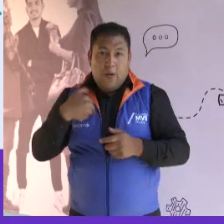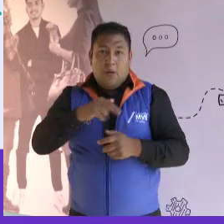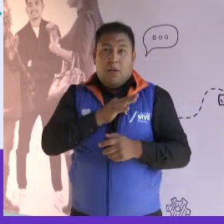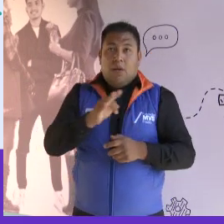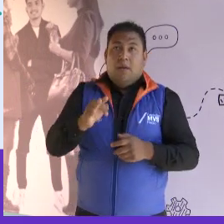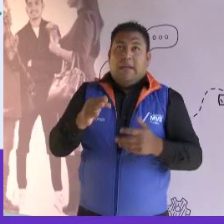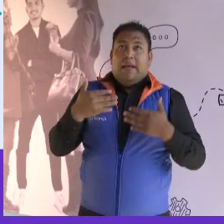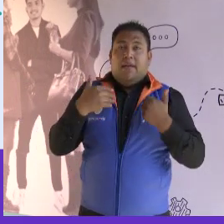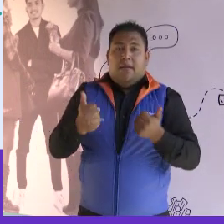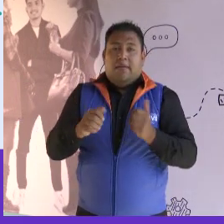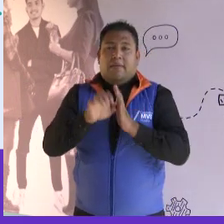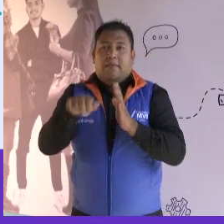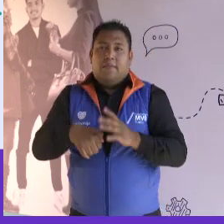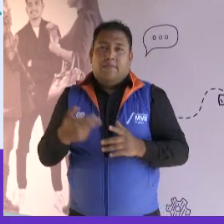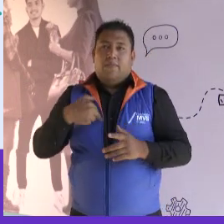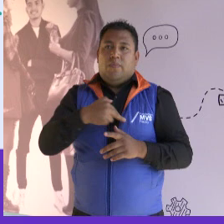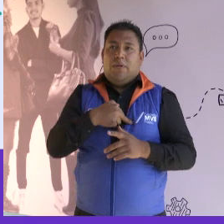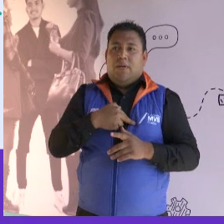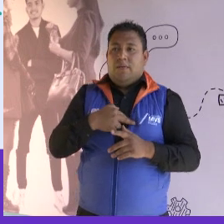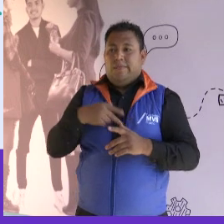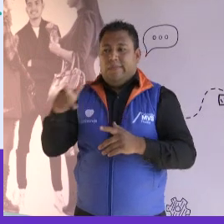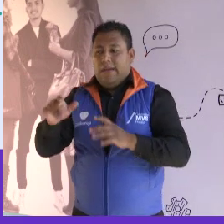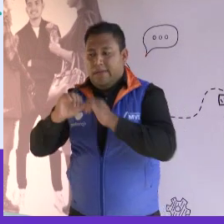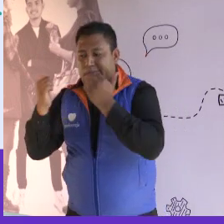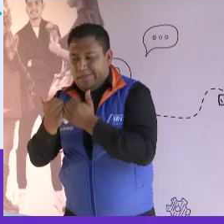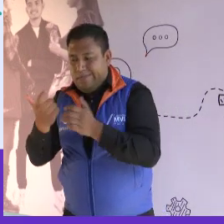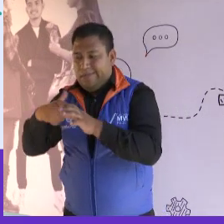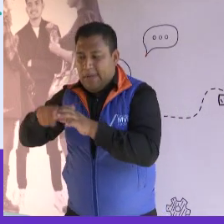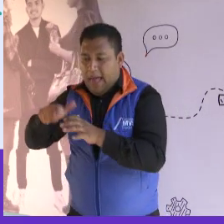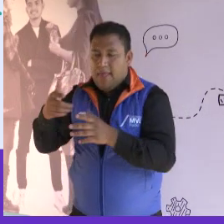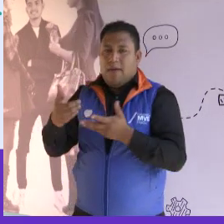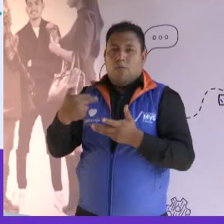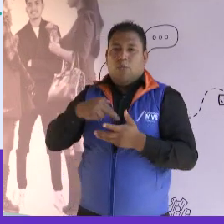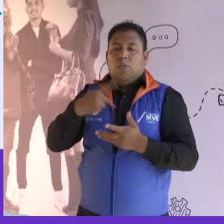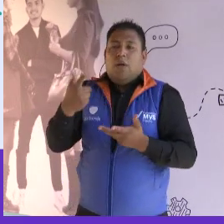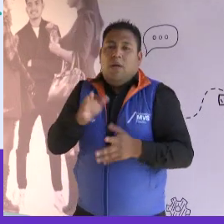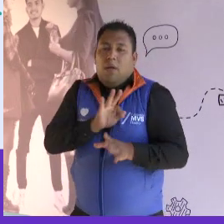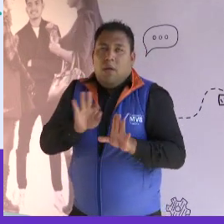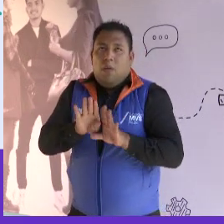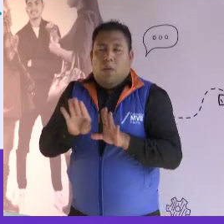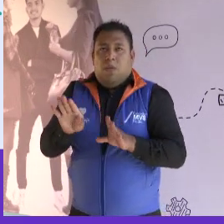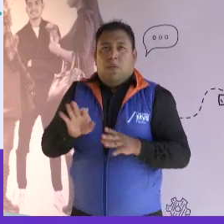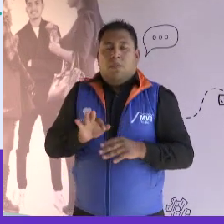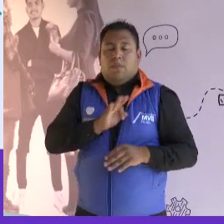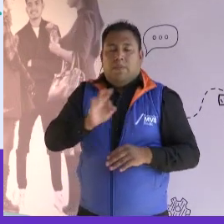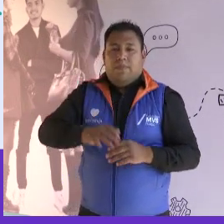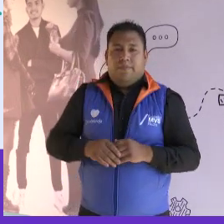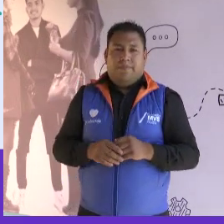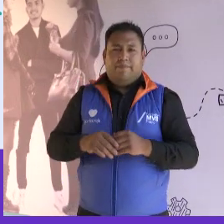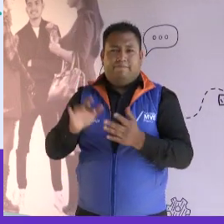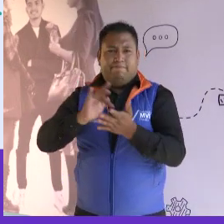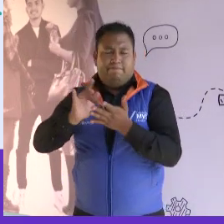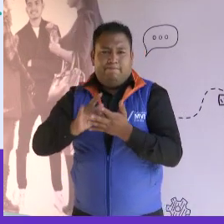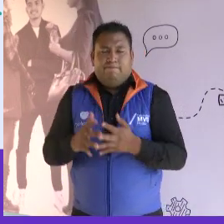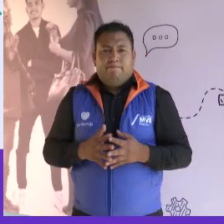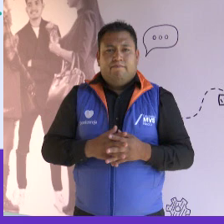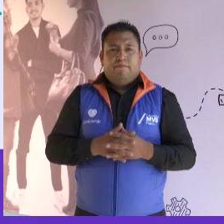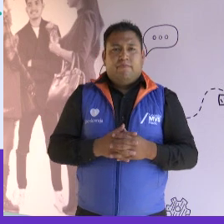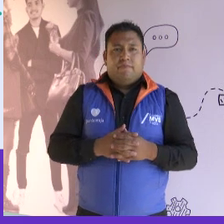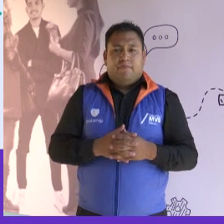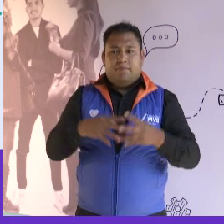responsabilidades como asociados, como socios a la iniciativa, ¿no? Y pues sí, es muy importante después